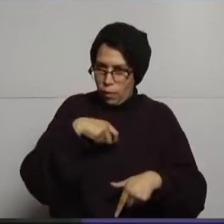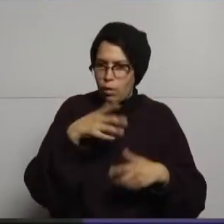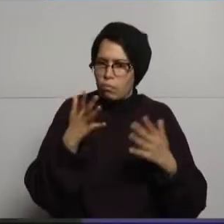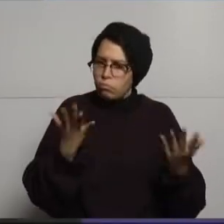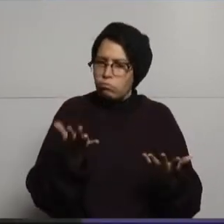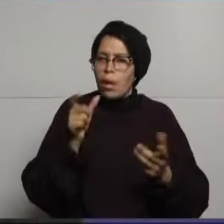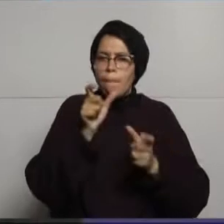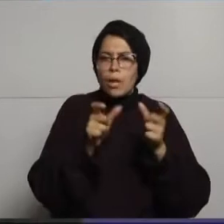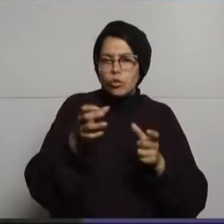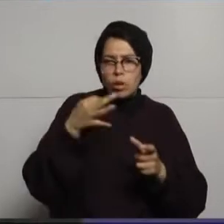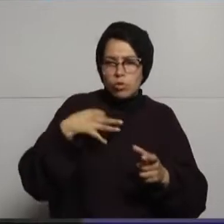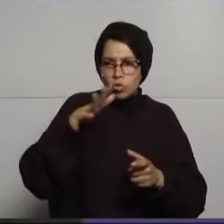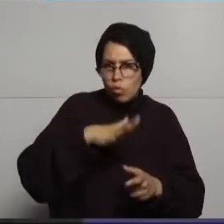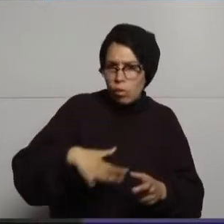civil.